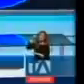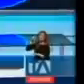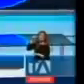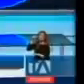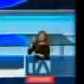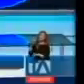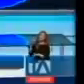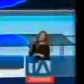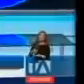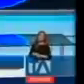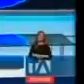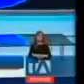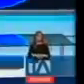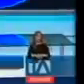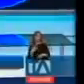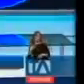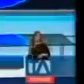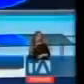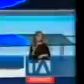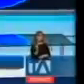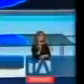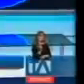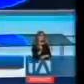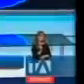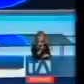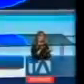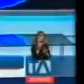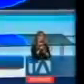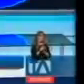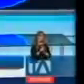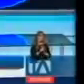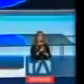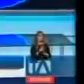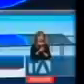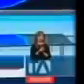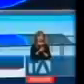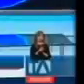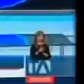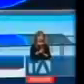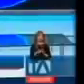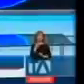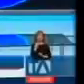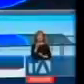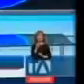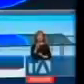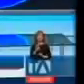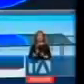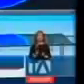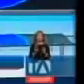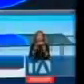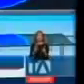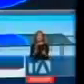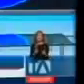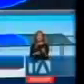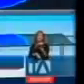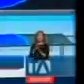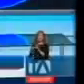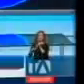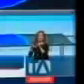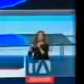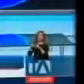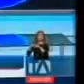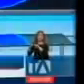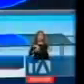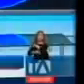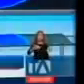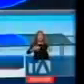multilaterales, pero no dio detalles de las condiciones de estos préstamos. Aseguró que darán más oportunidades para atraer inversiones al país